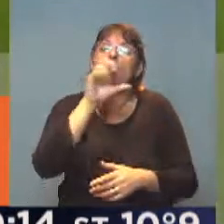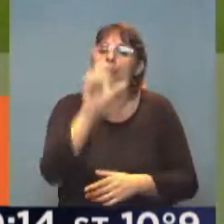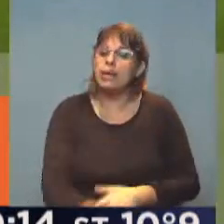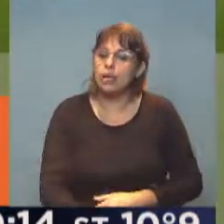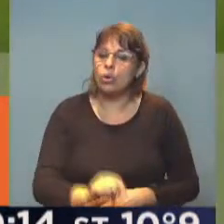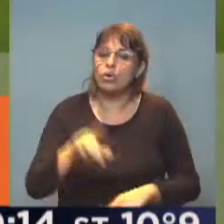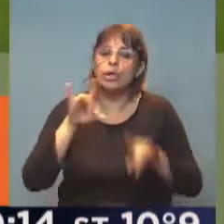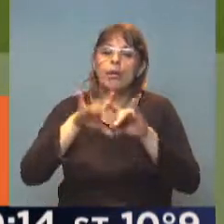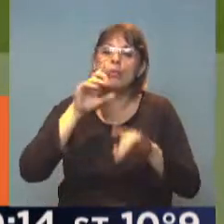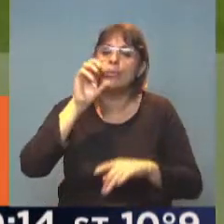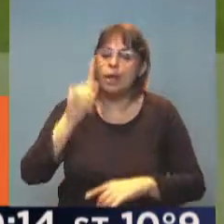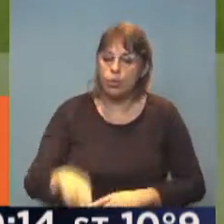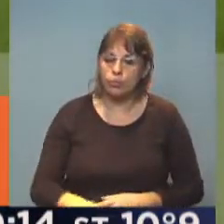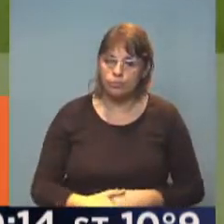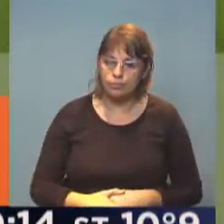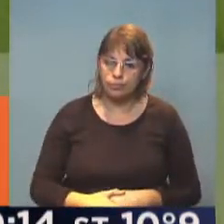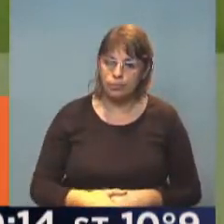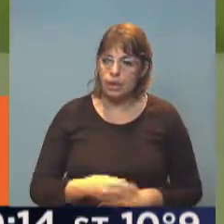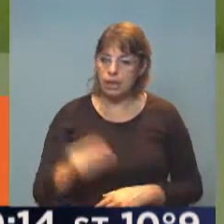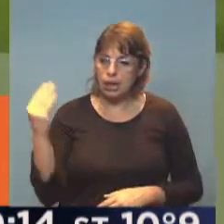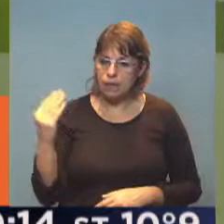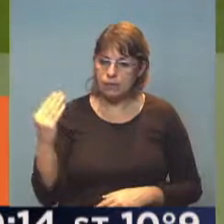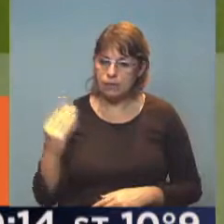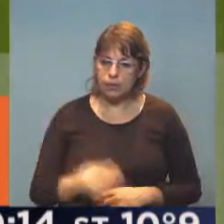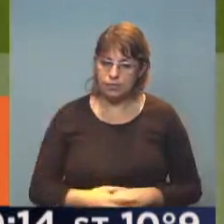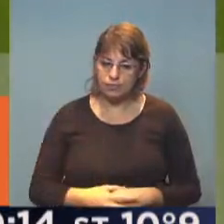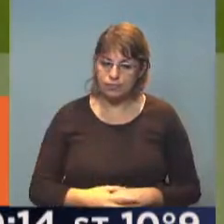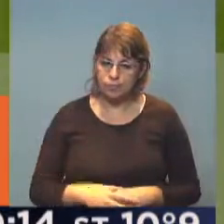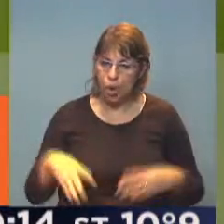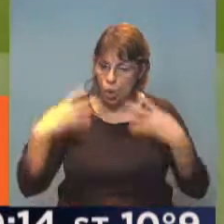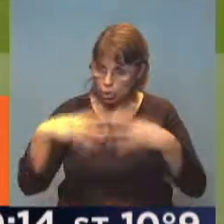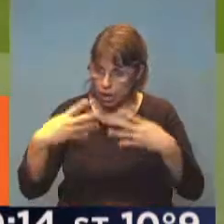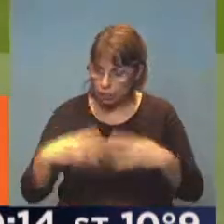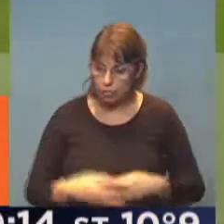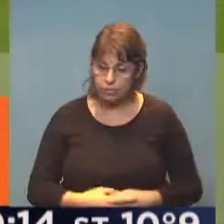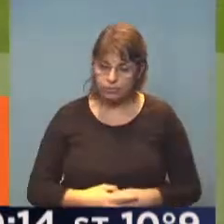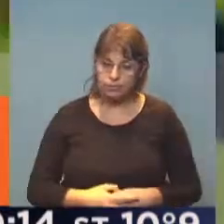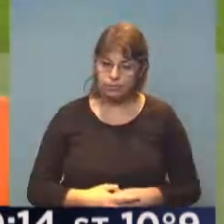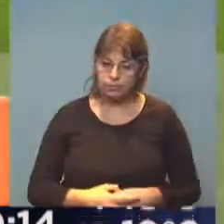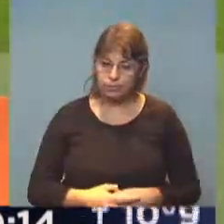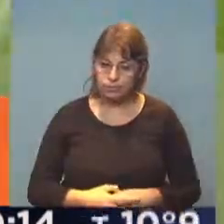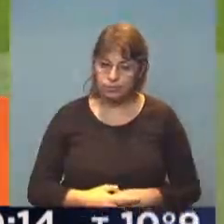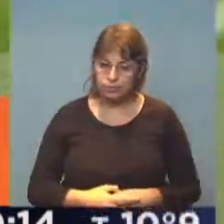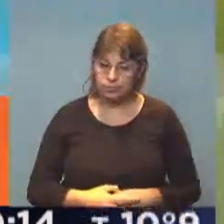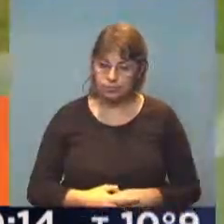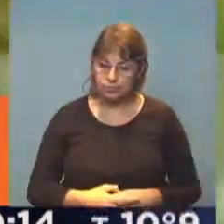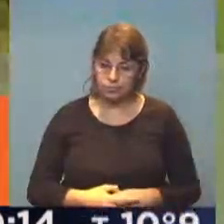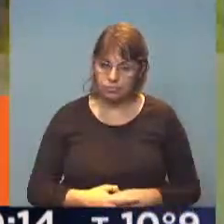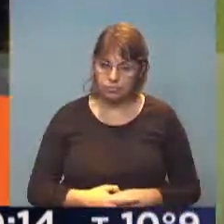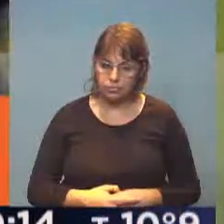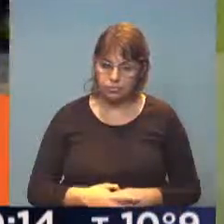esmerado, se clasificó a octavos, increíblemente en el